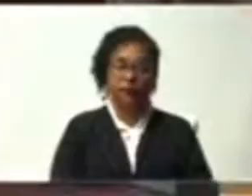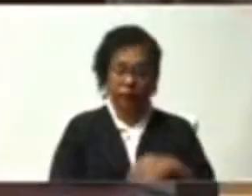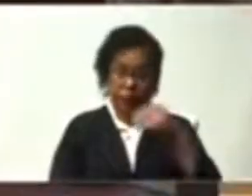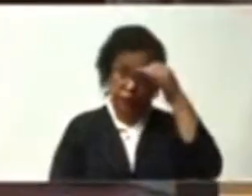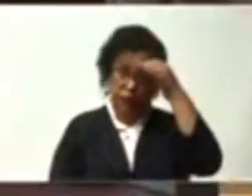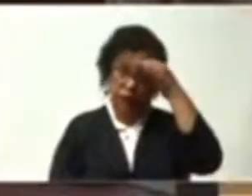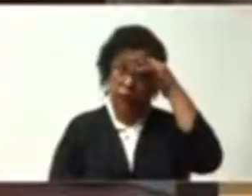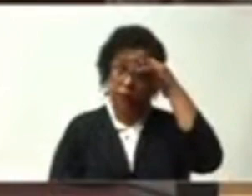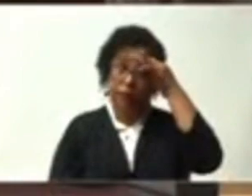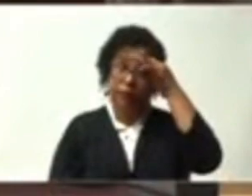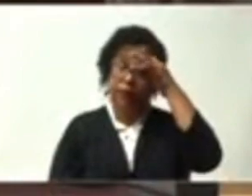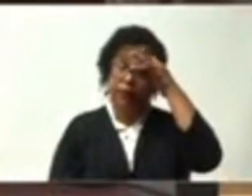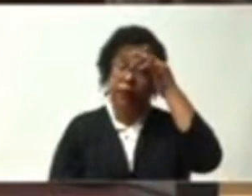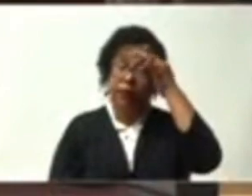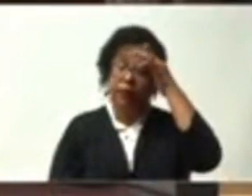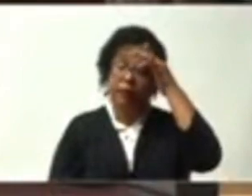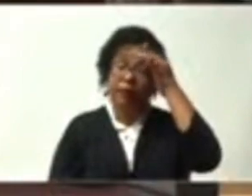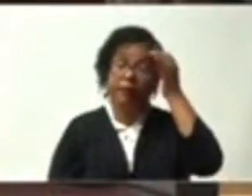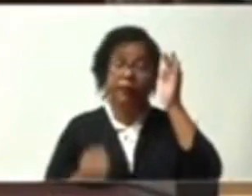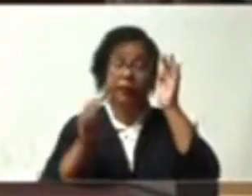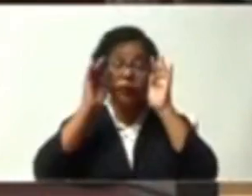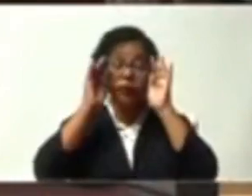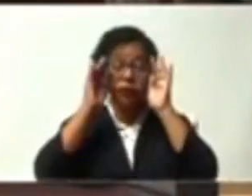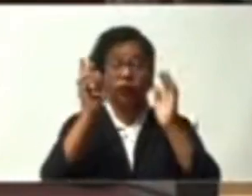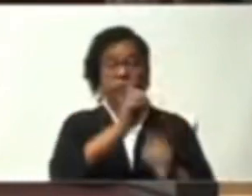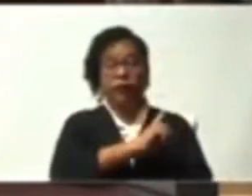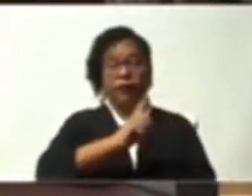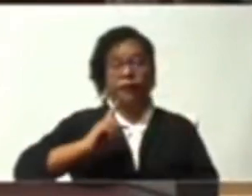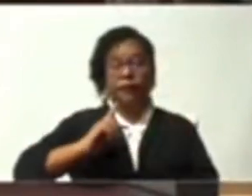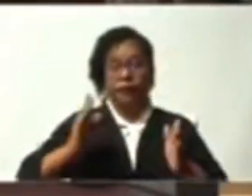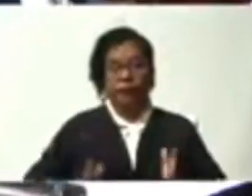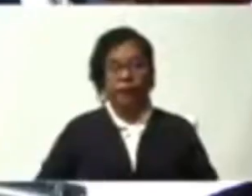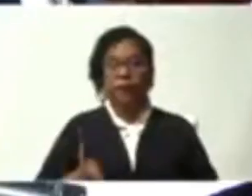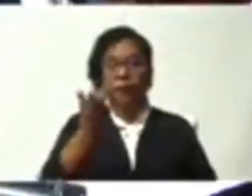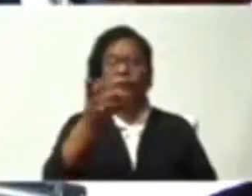Tiene la palabra el honorable diputado Tobías Crespo.